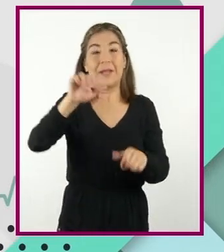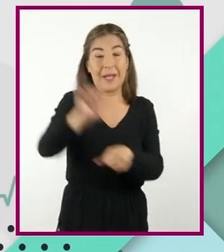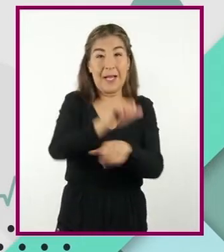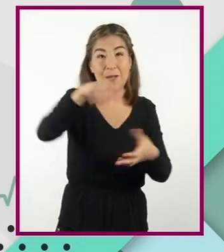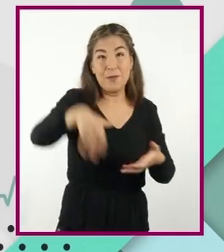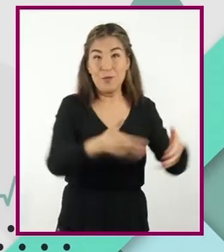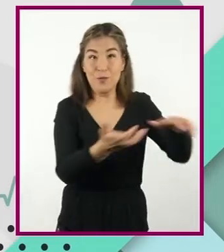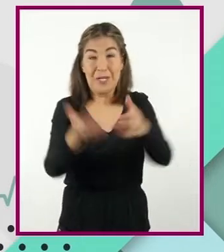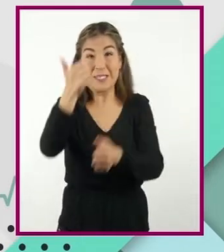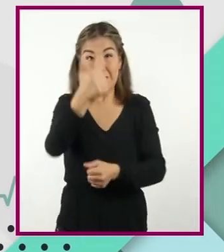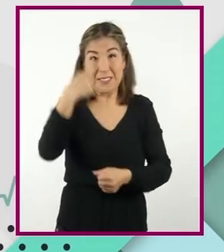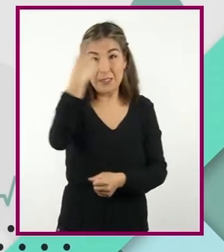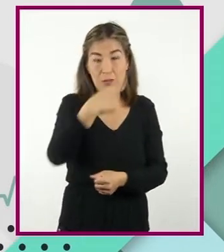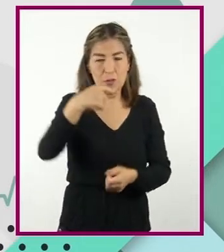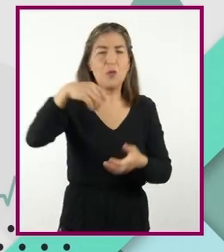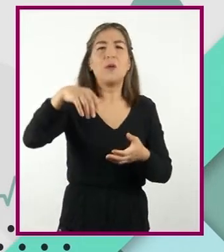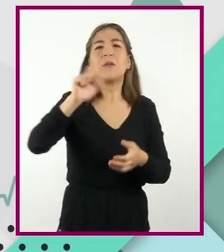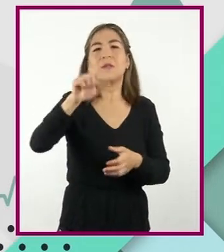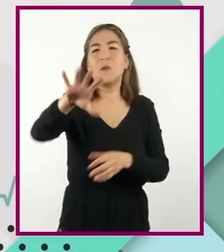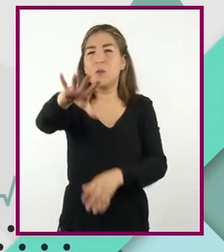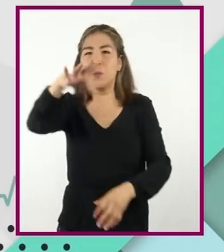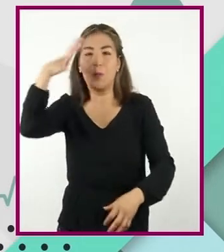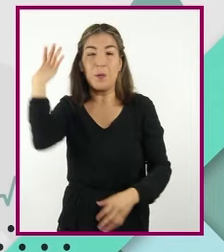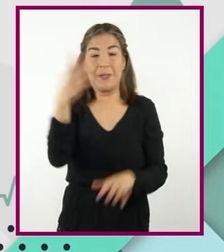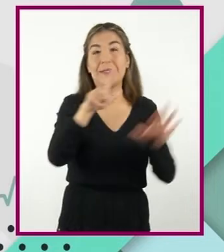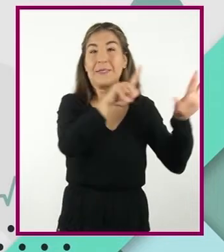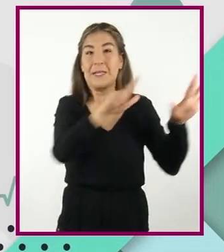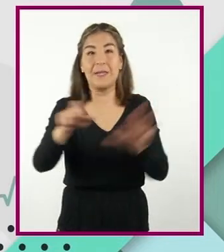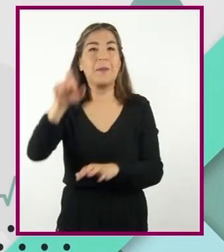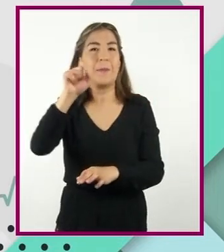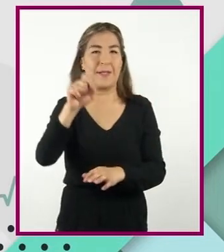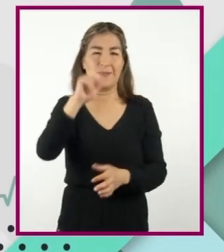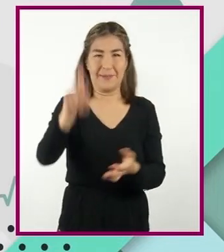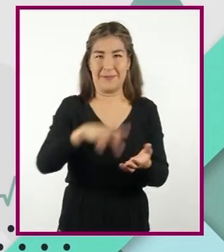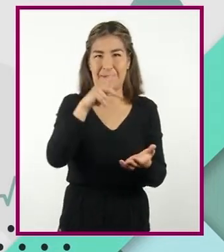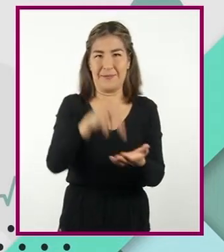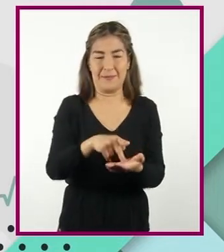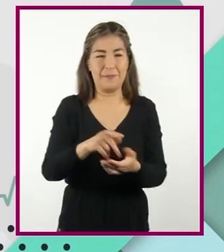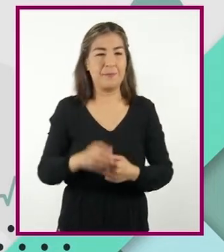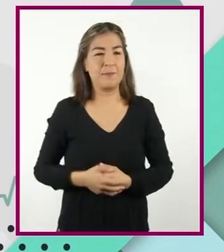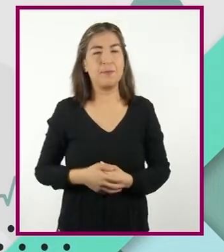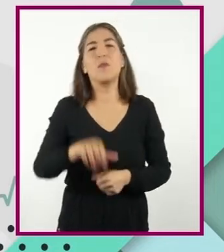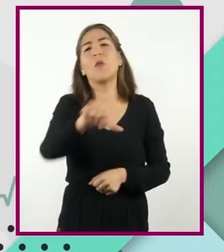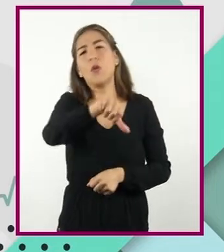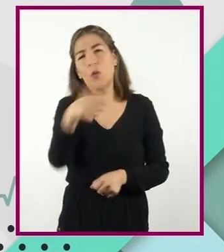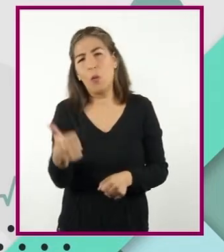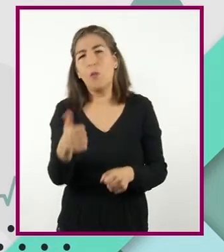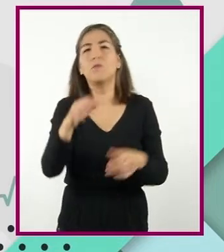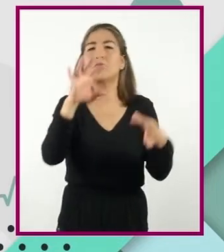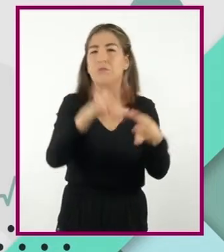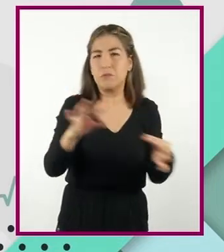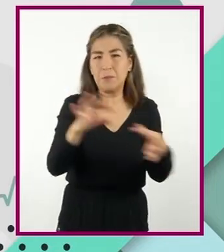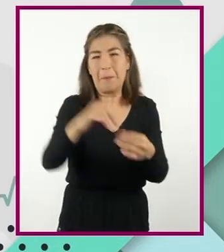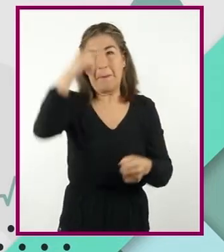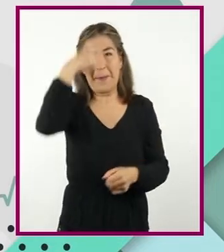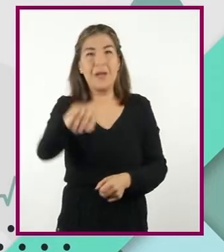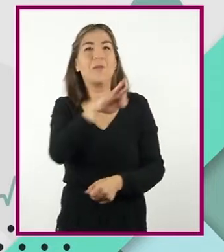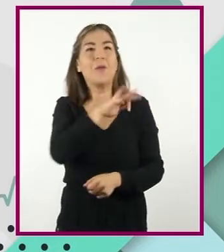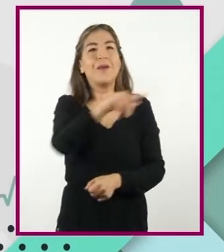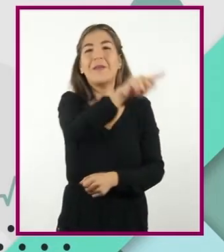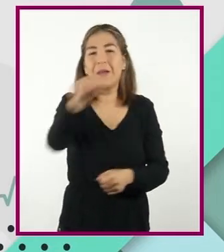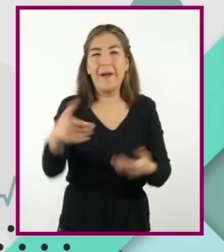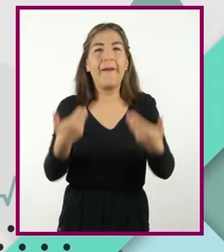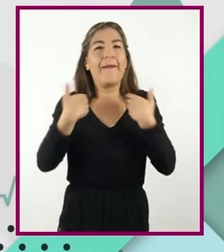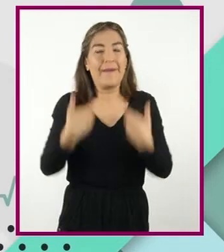en 6 horas recorrería 720 kilómetros. Otro argumento que permite corroborar que